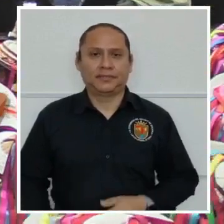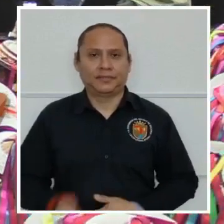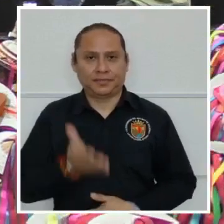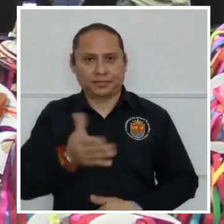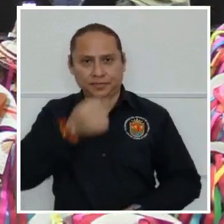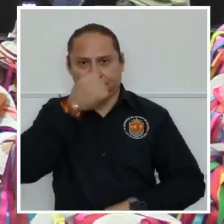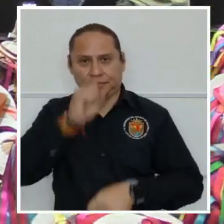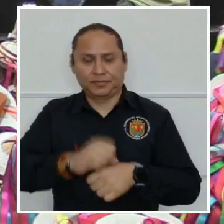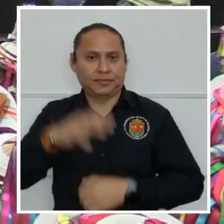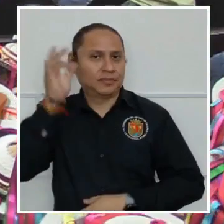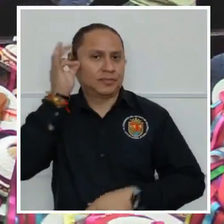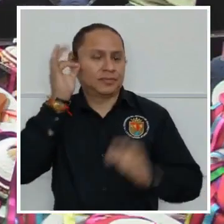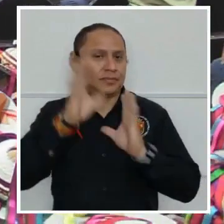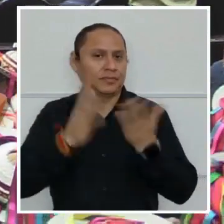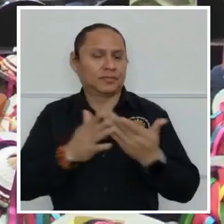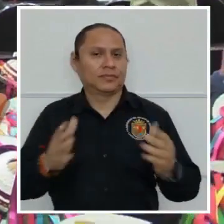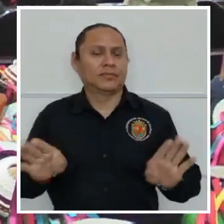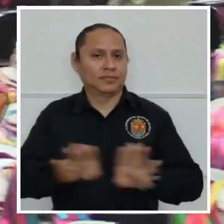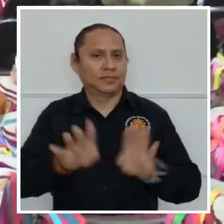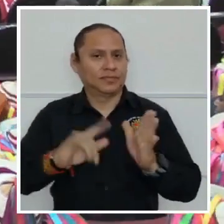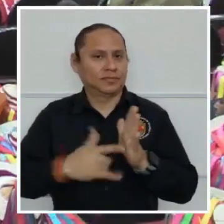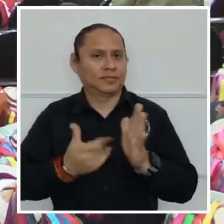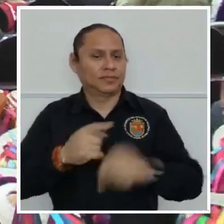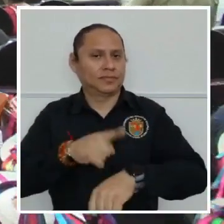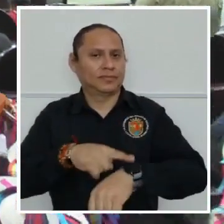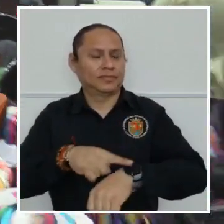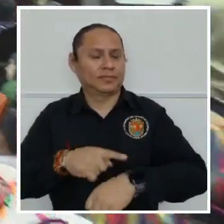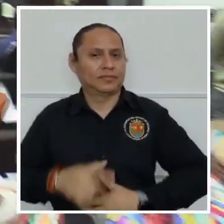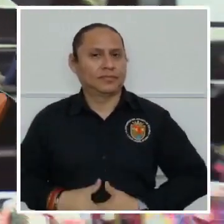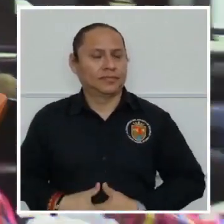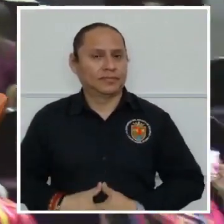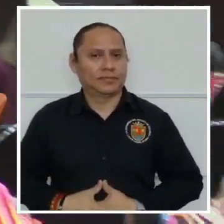Solicito a la Secretaría cierre el sistema electrónico.